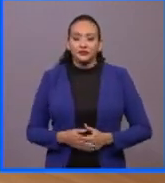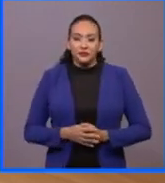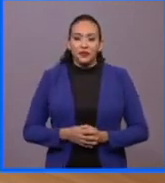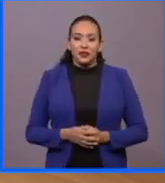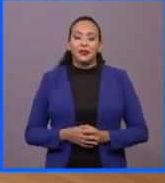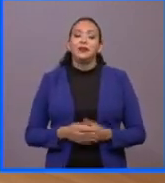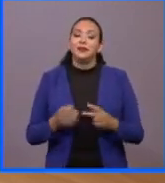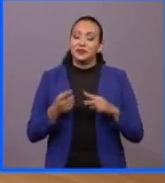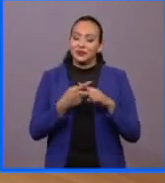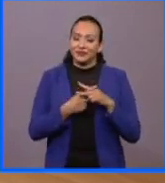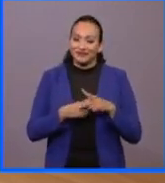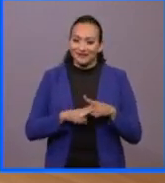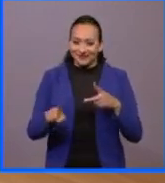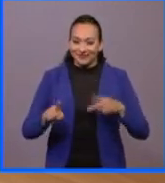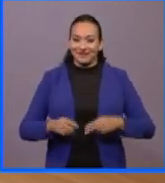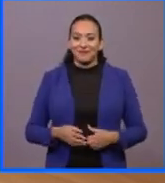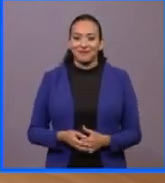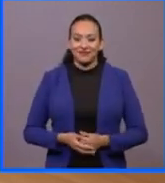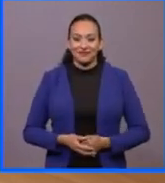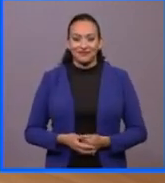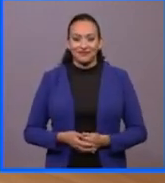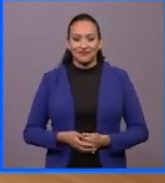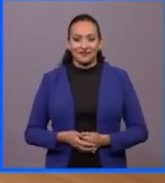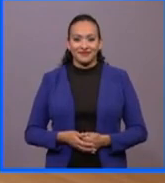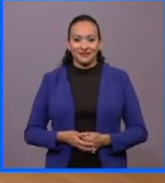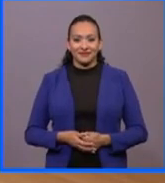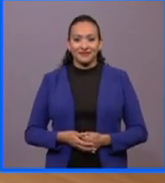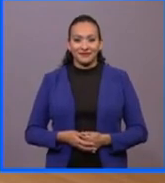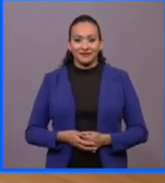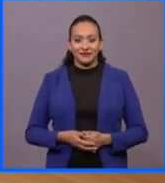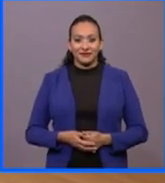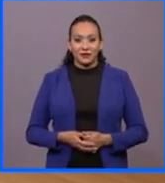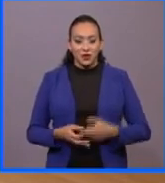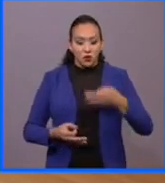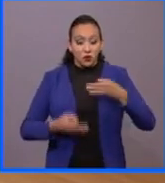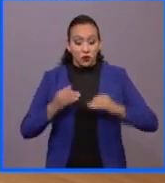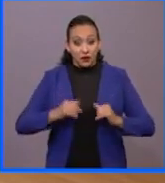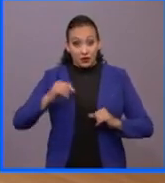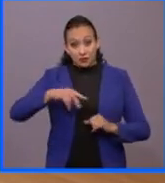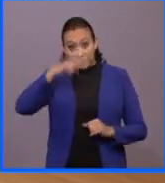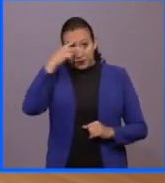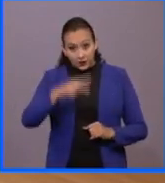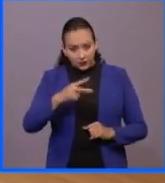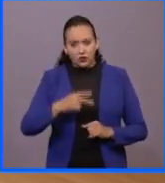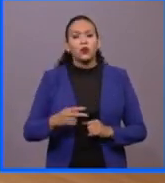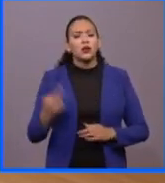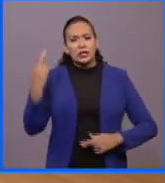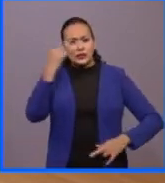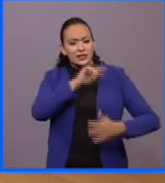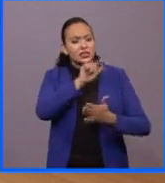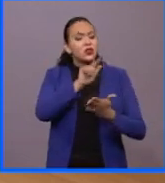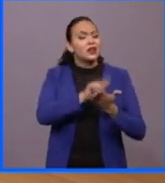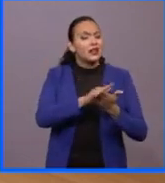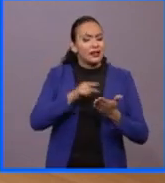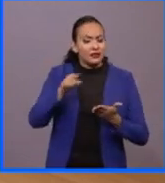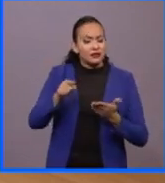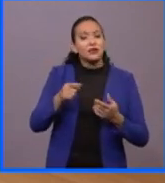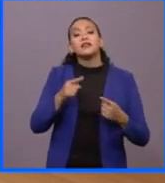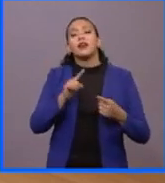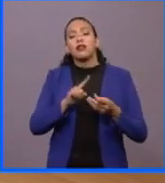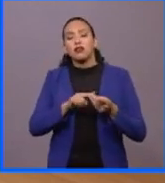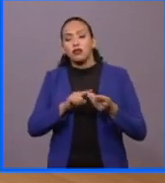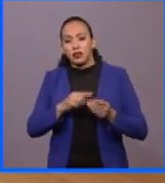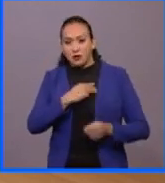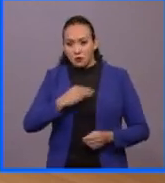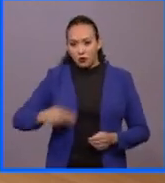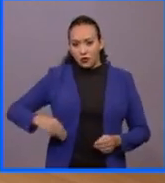mexicana. Vámonos con todas las noticias. El máximo tribunal del país invalidó disposiciones de leyes de ingresos de